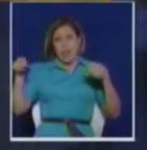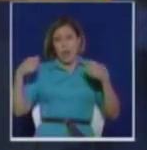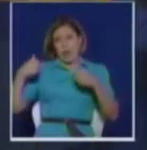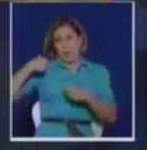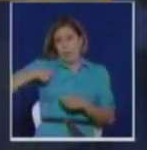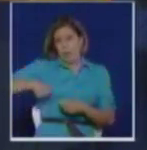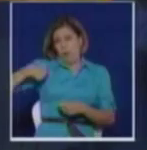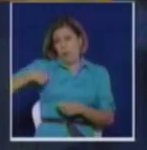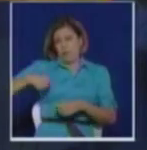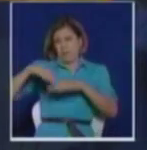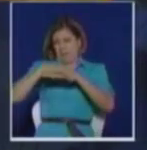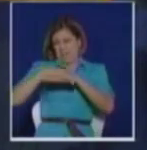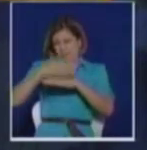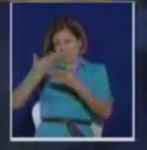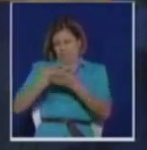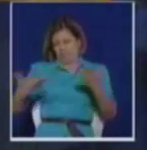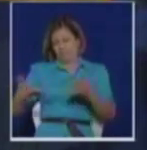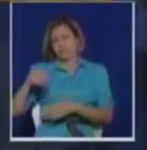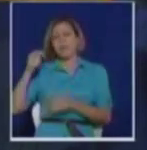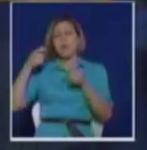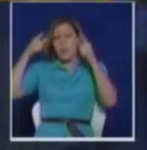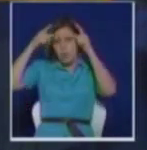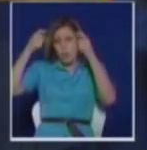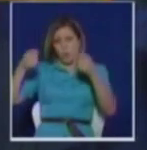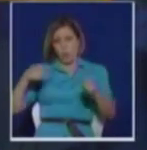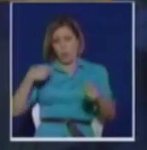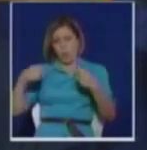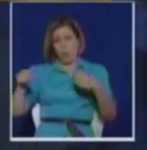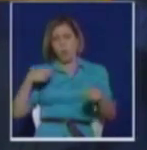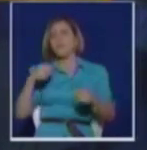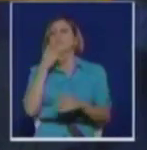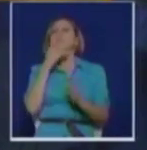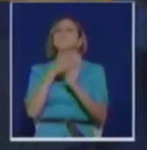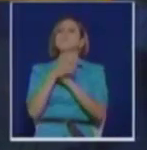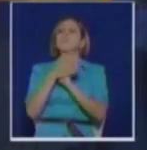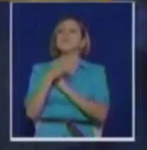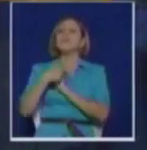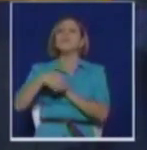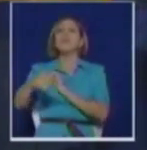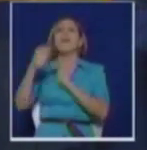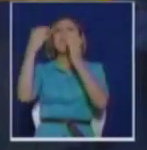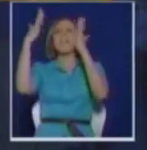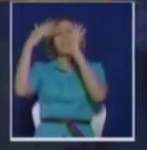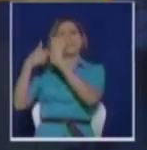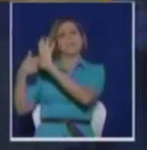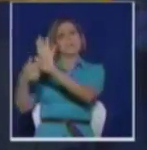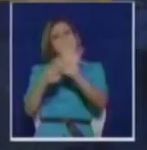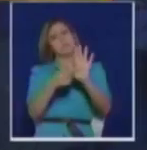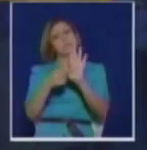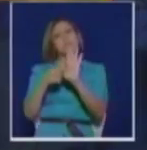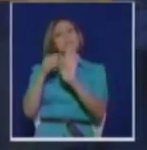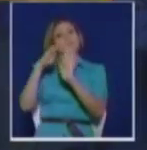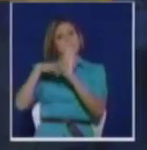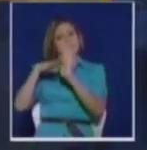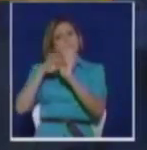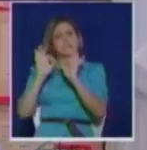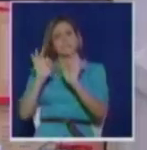acerca de su crítica situación económica. Como plan de contingencia, realizarán una feria para ofrecer sus productos al precio de